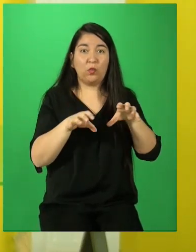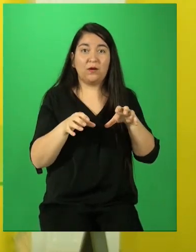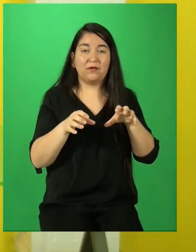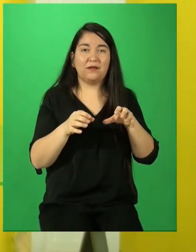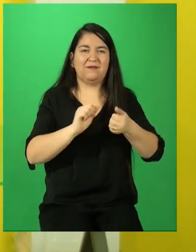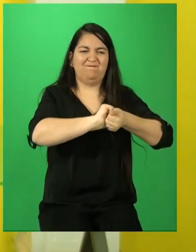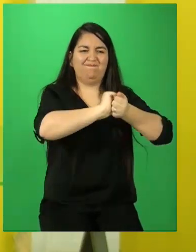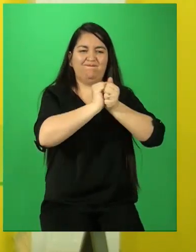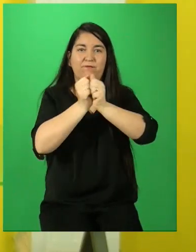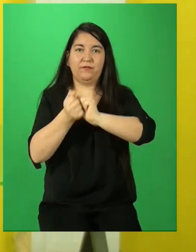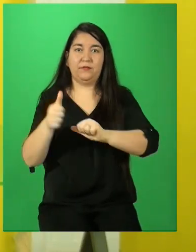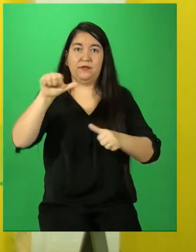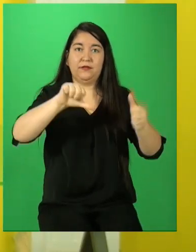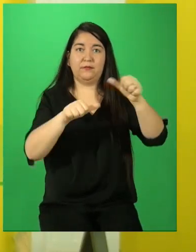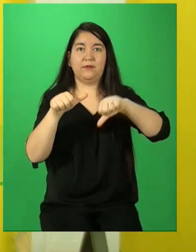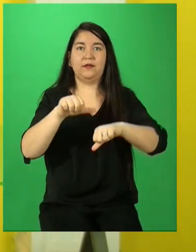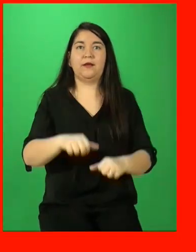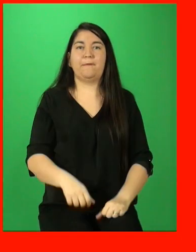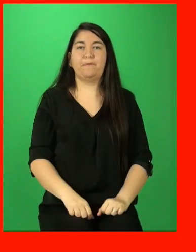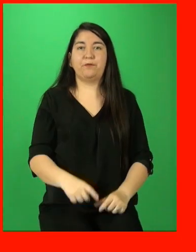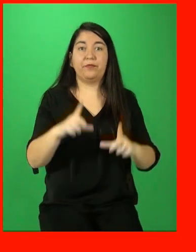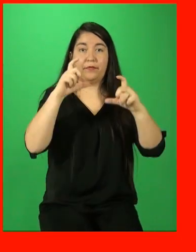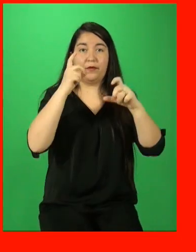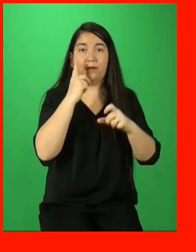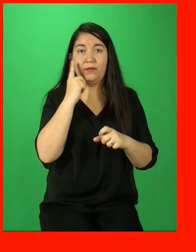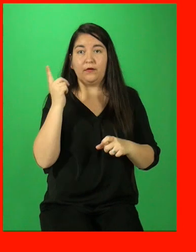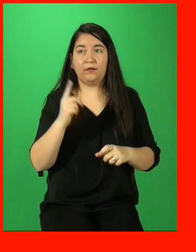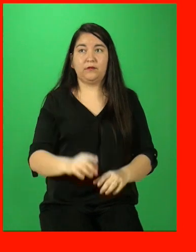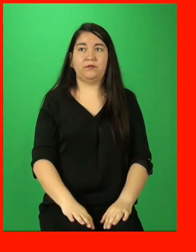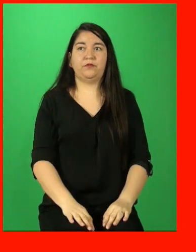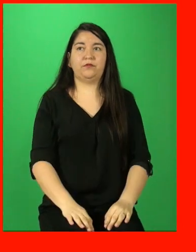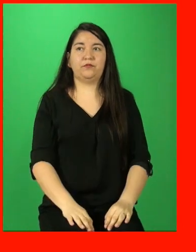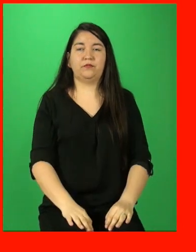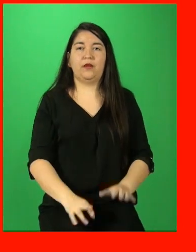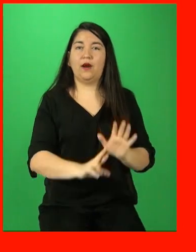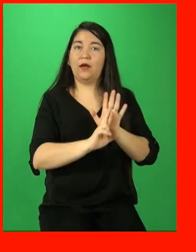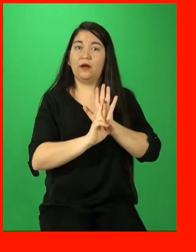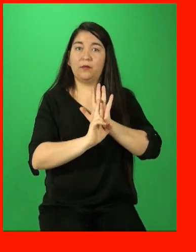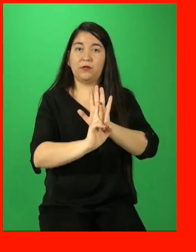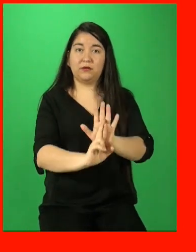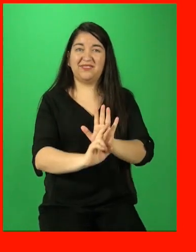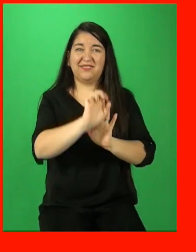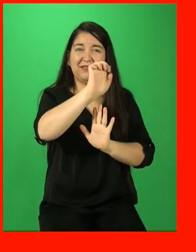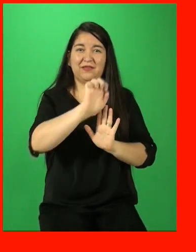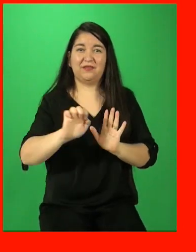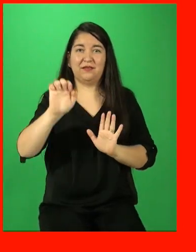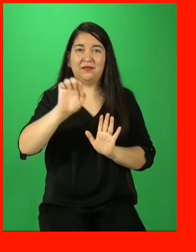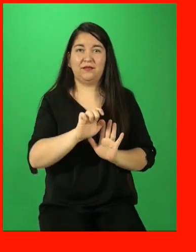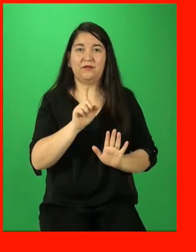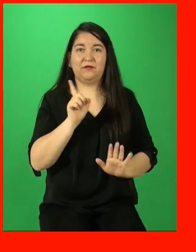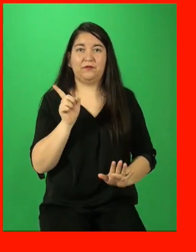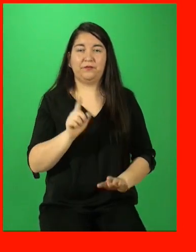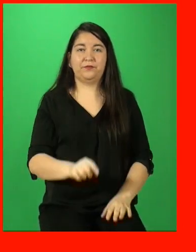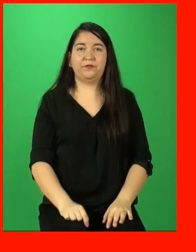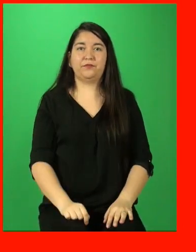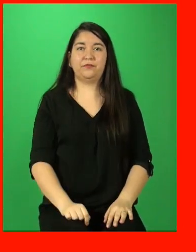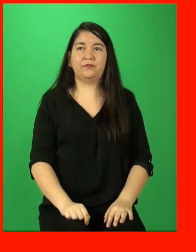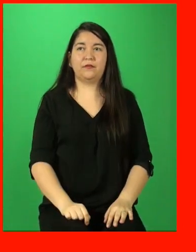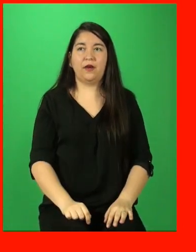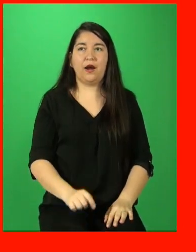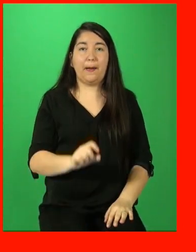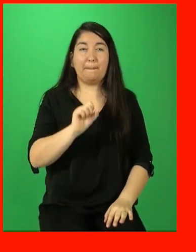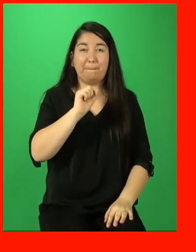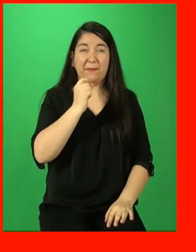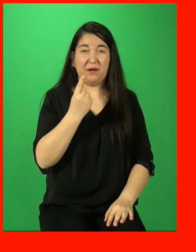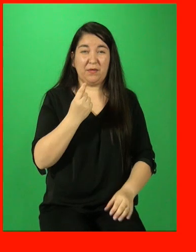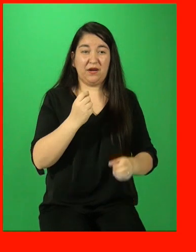química. Acá en la imagen también tenemos dos representaciones de ecuaciones químicas. La primera es